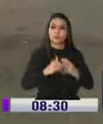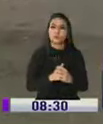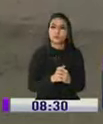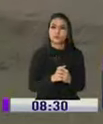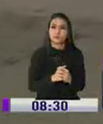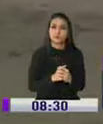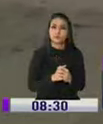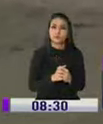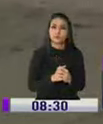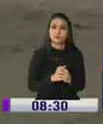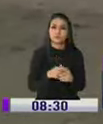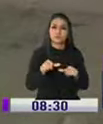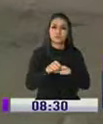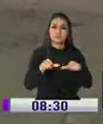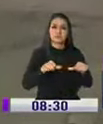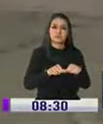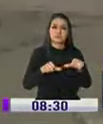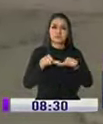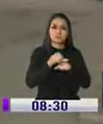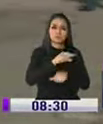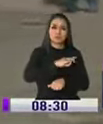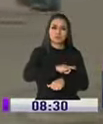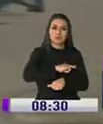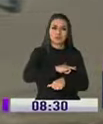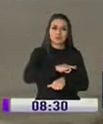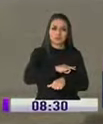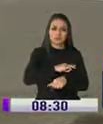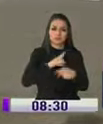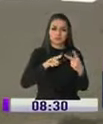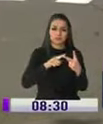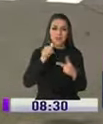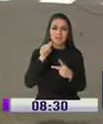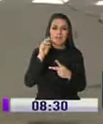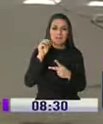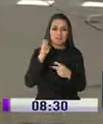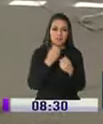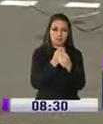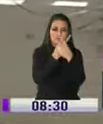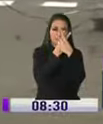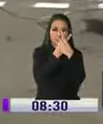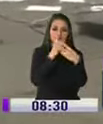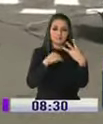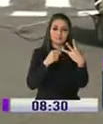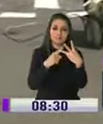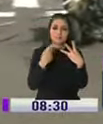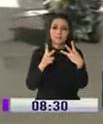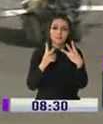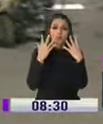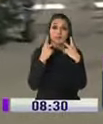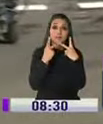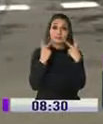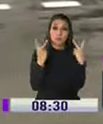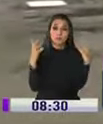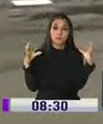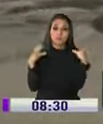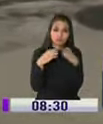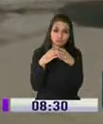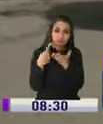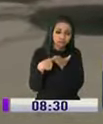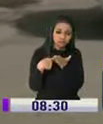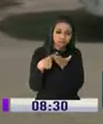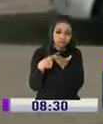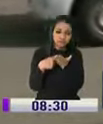la administración zonal junto a AMT y el Consejo Provincial y al EMOP han realizado algunos